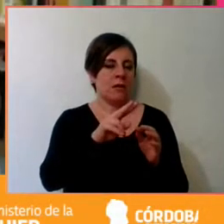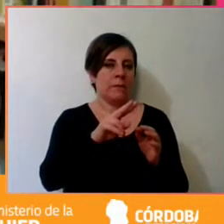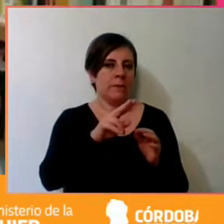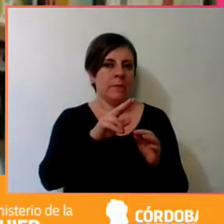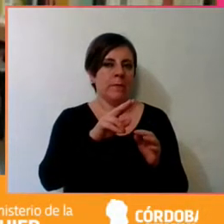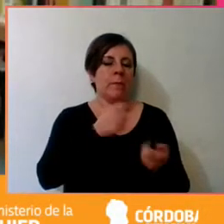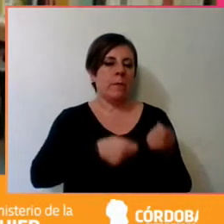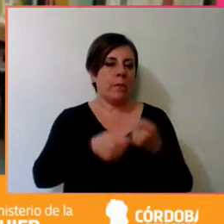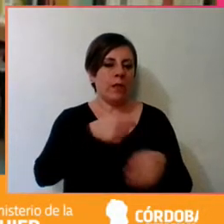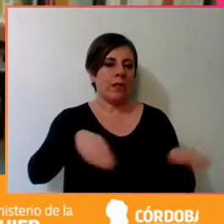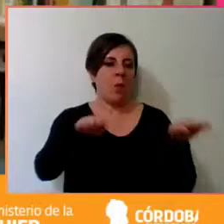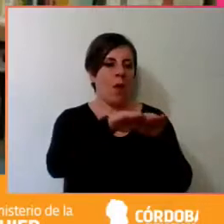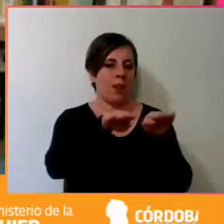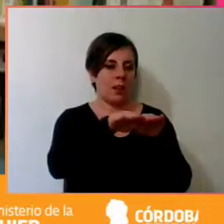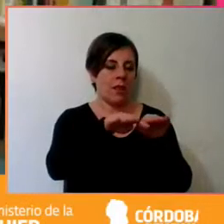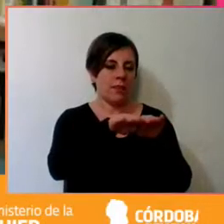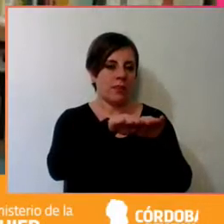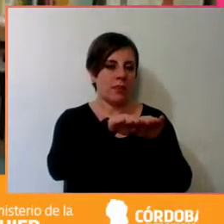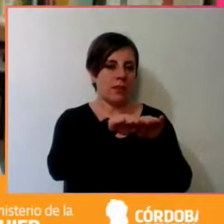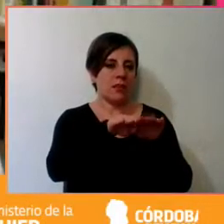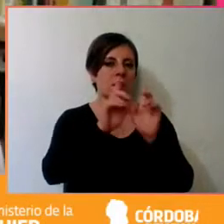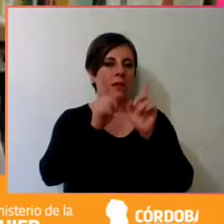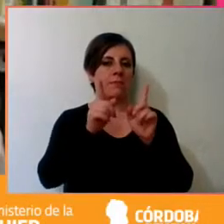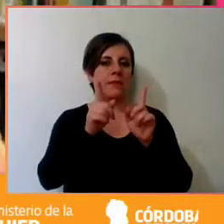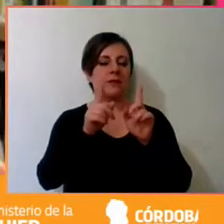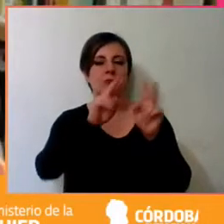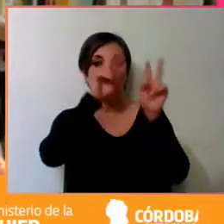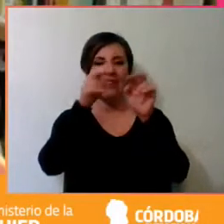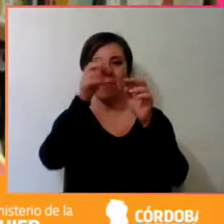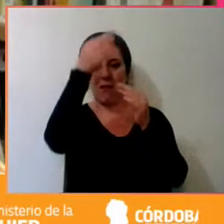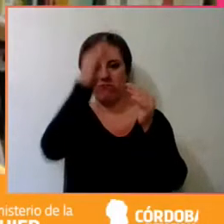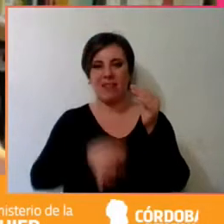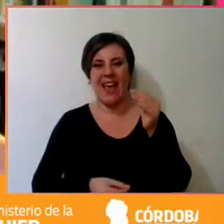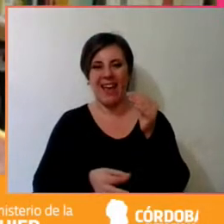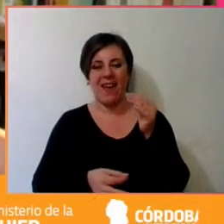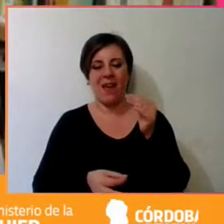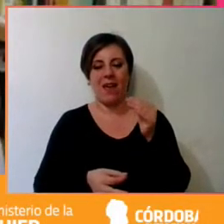igualdad, sino un eje que resume